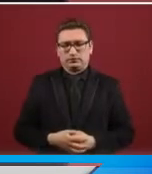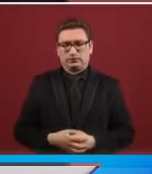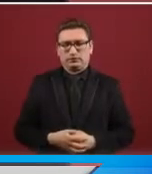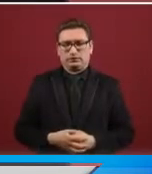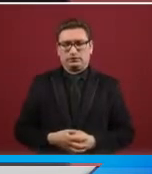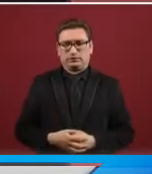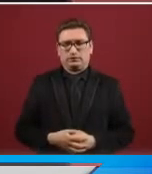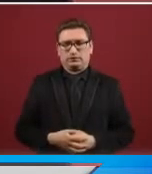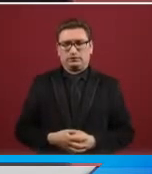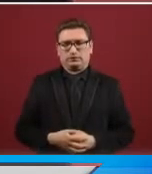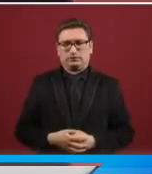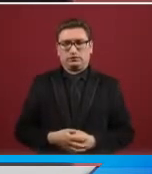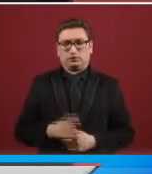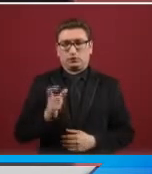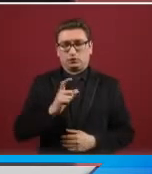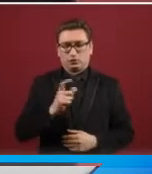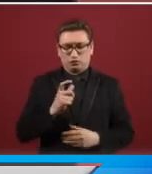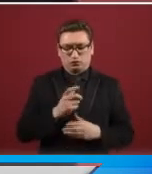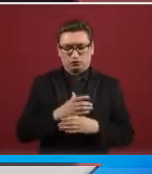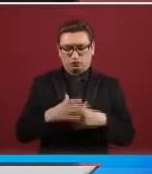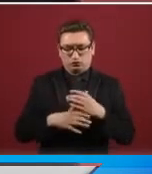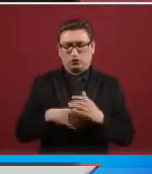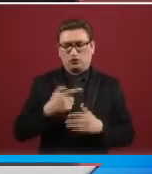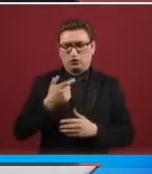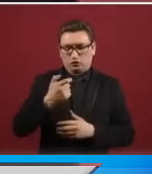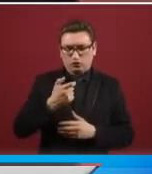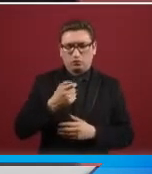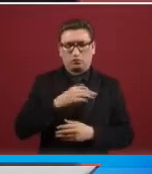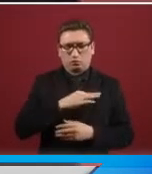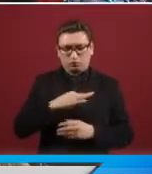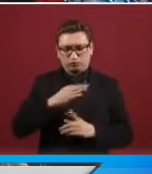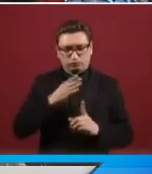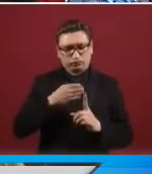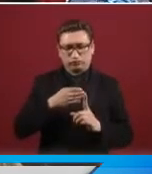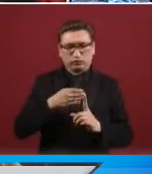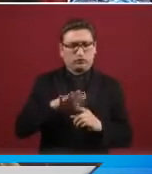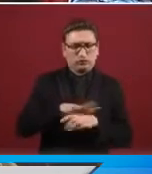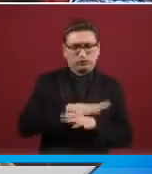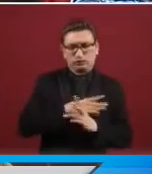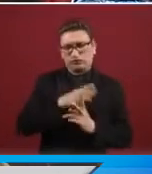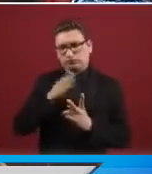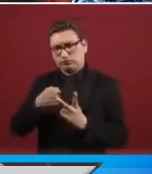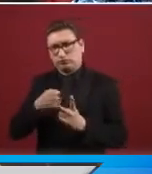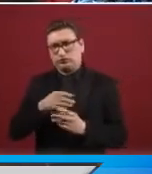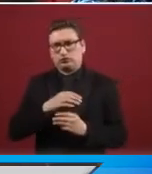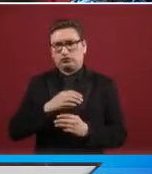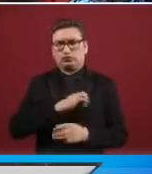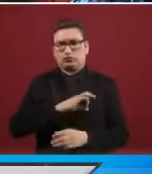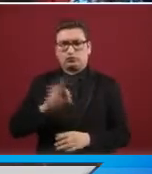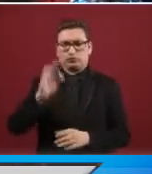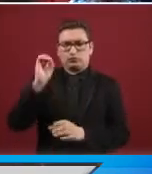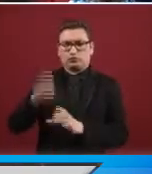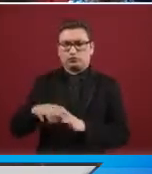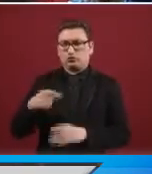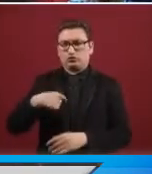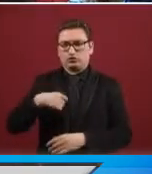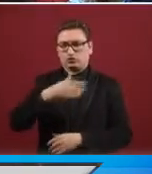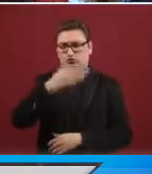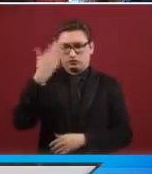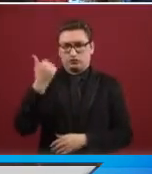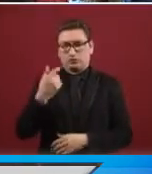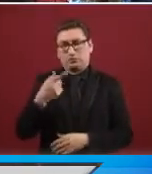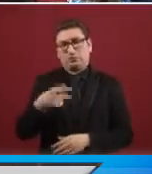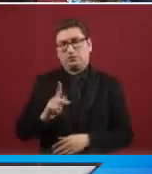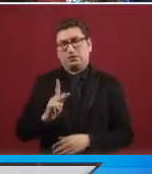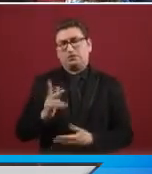que se devuelva al pueblo lo robado. Se abre la puerta al enjuiciamiento de altos exfuncionarios y recuperar parte del dinero que conformó el saqueo de México